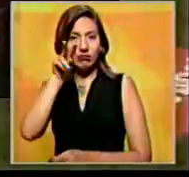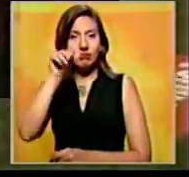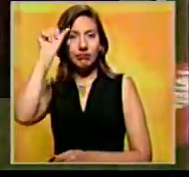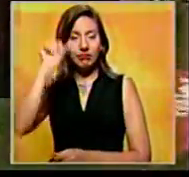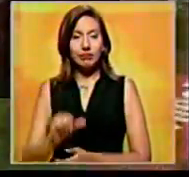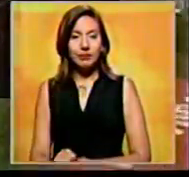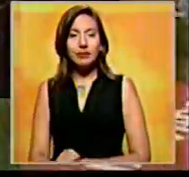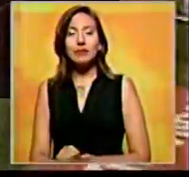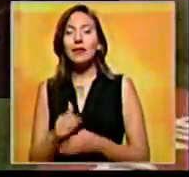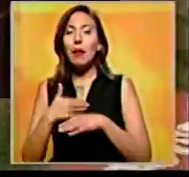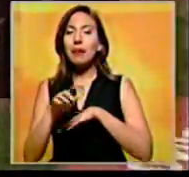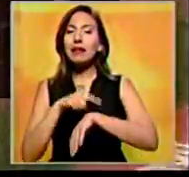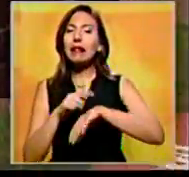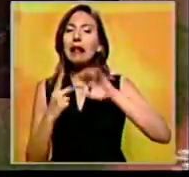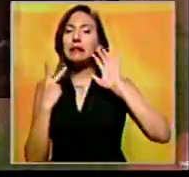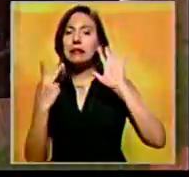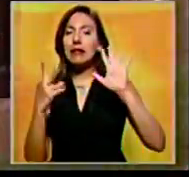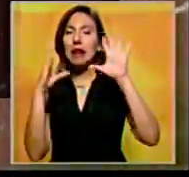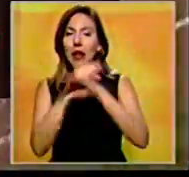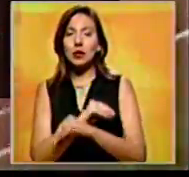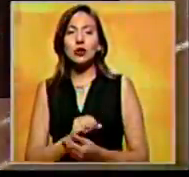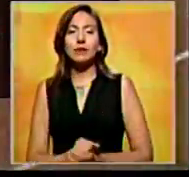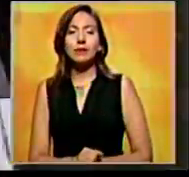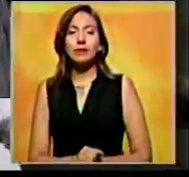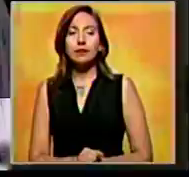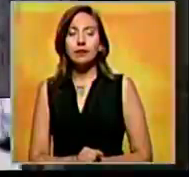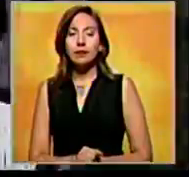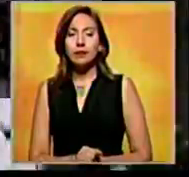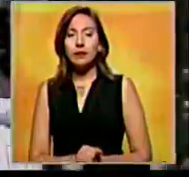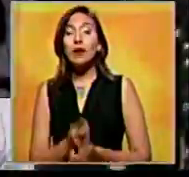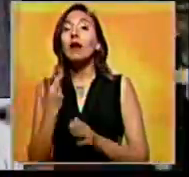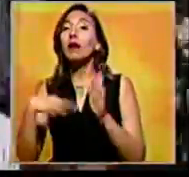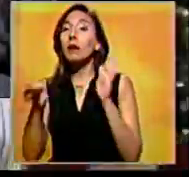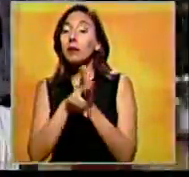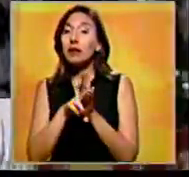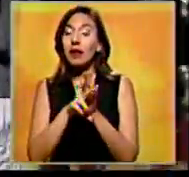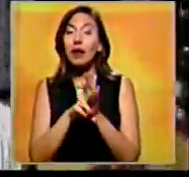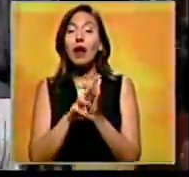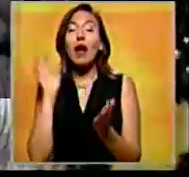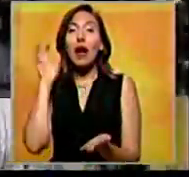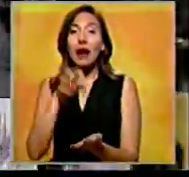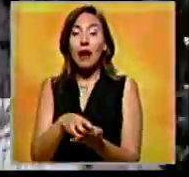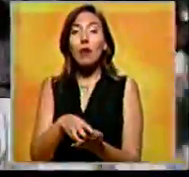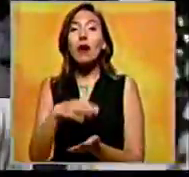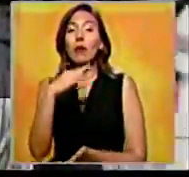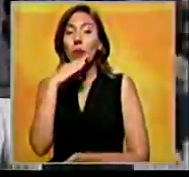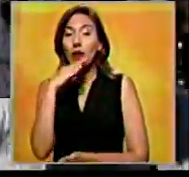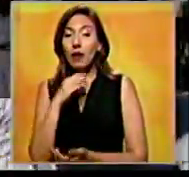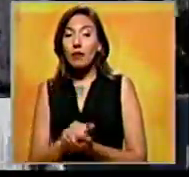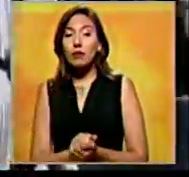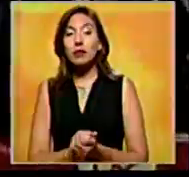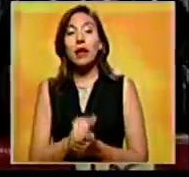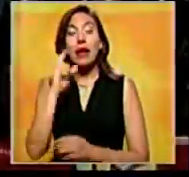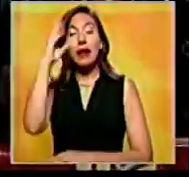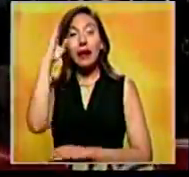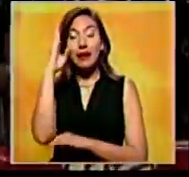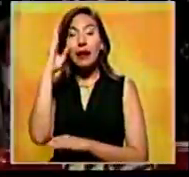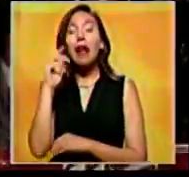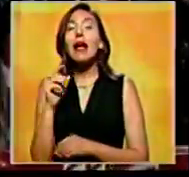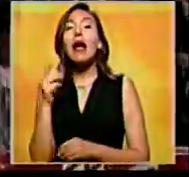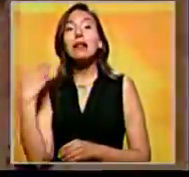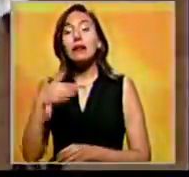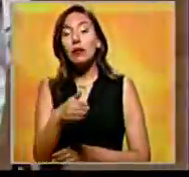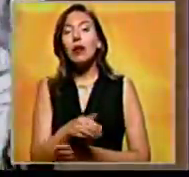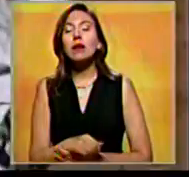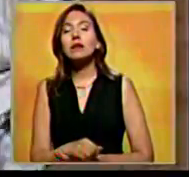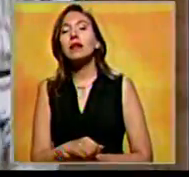equipo campeón a partir de las 7 de la noche. Los Tigres repiten ante Bravos, Cardenales visita a Tiburones y Caribes vuelve a enfrentarse